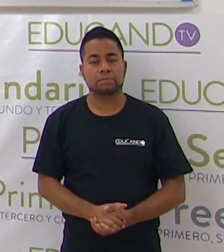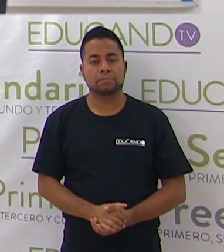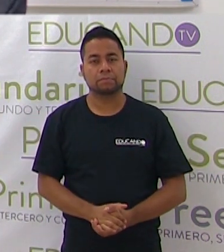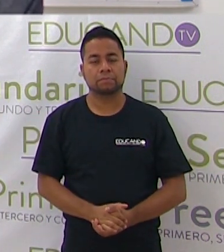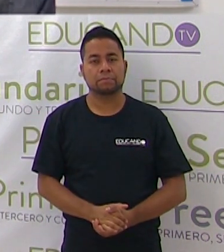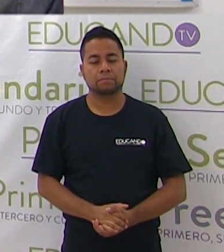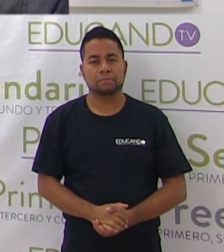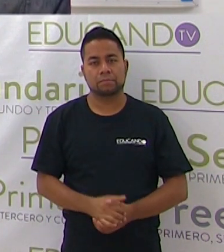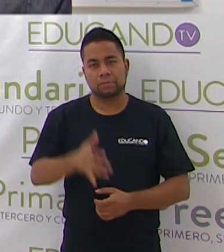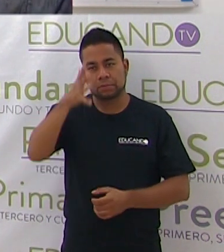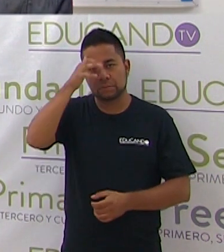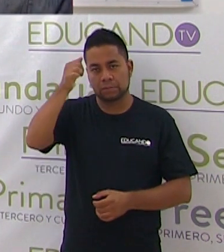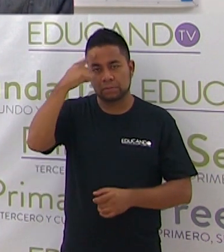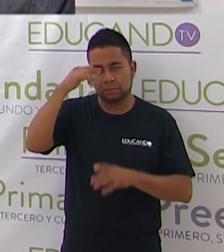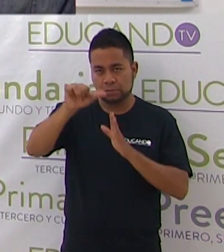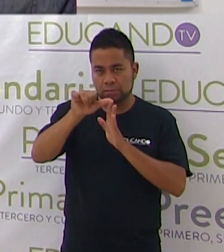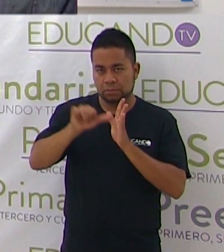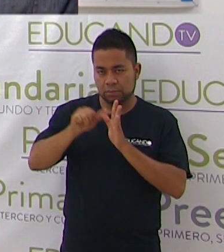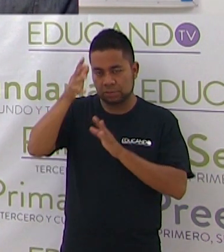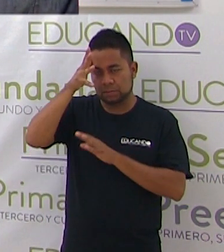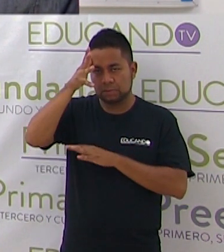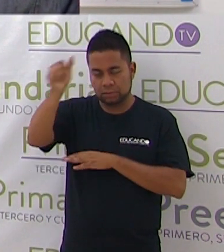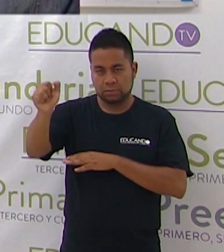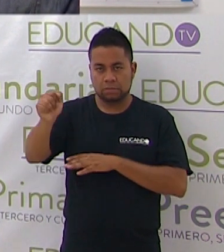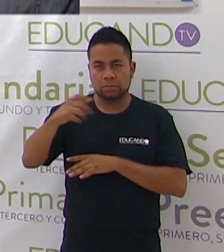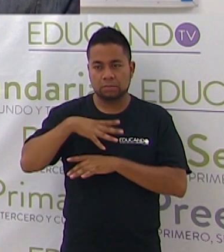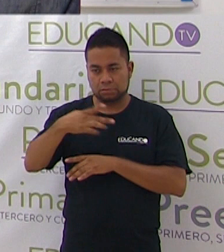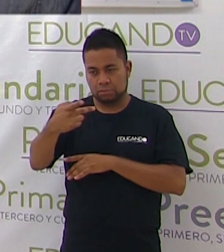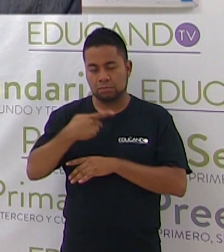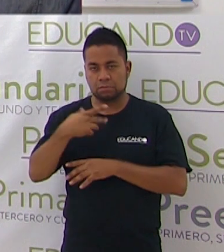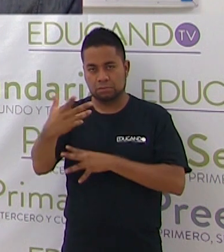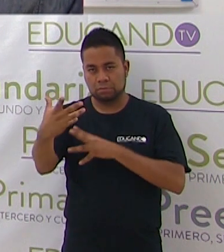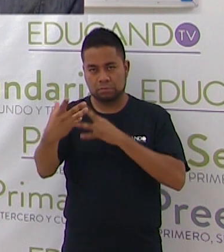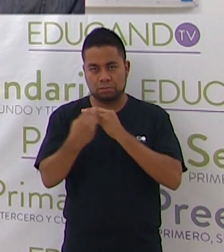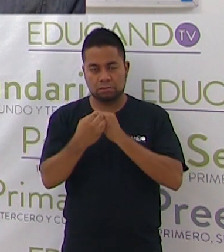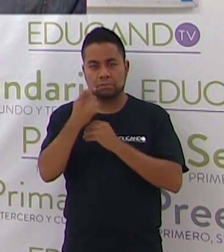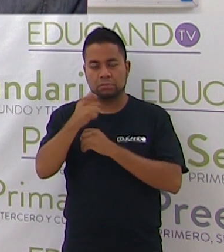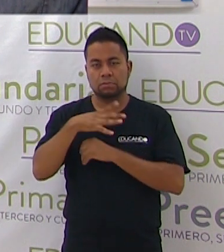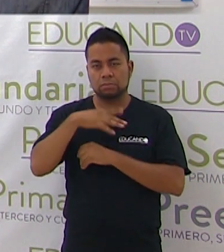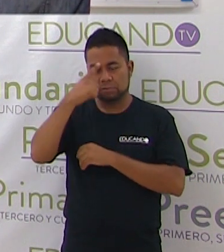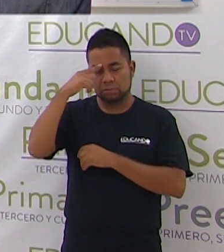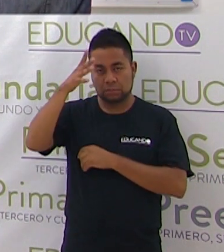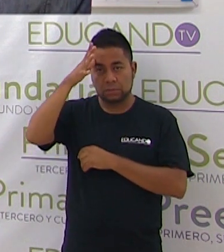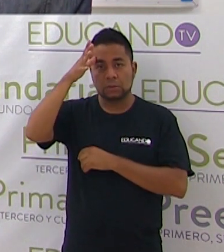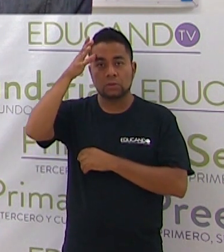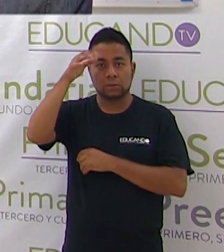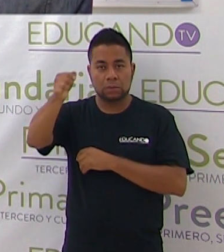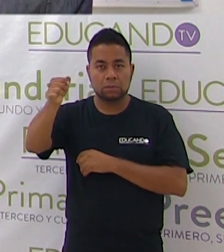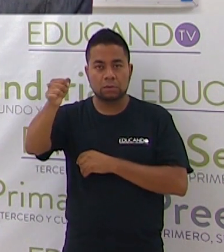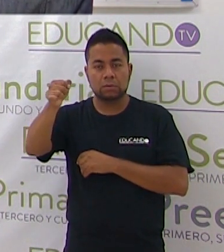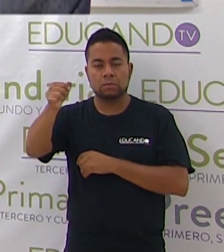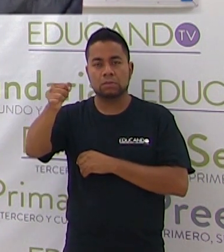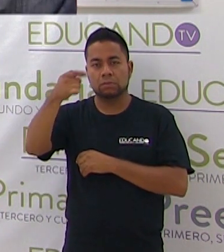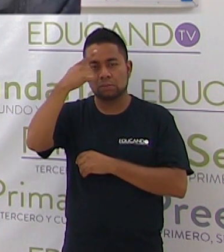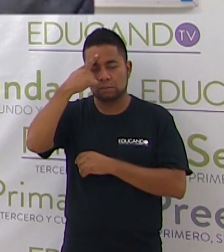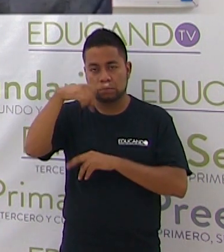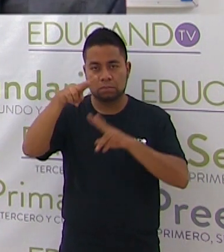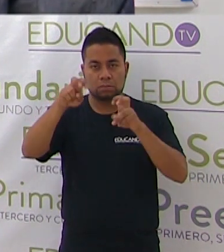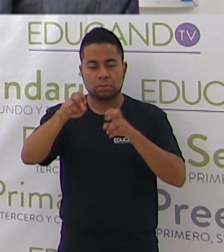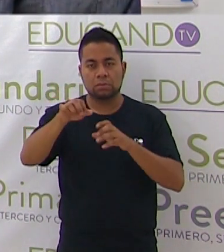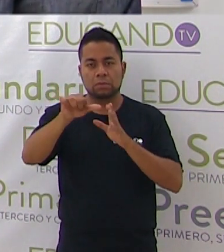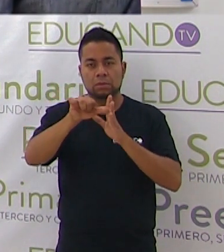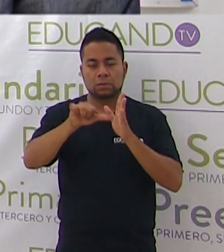de artículo. Construimos juntos un concepto de